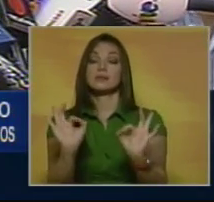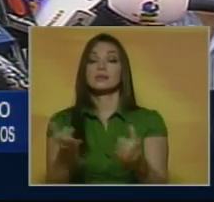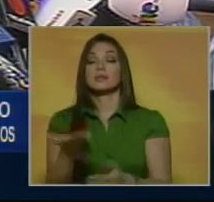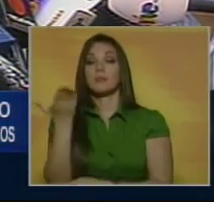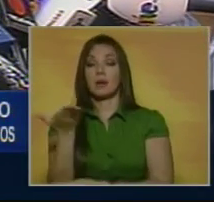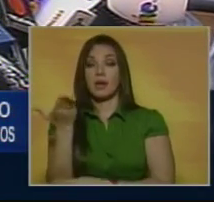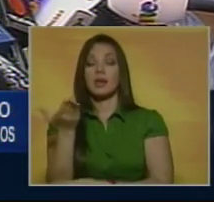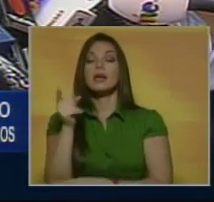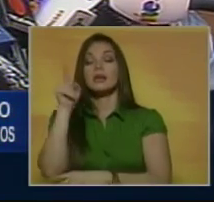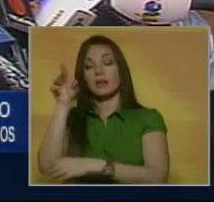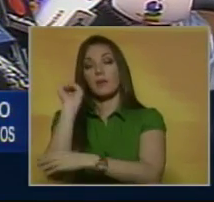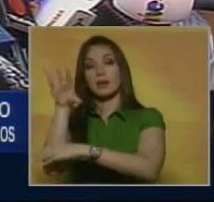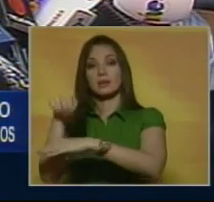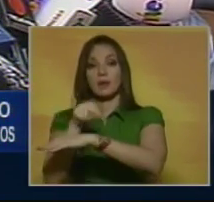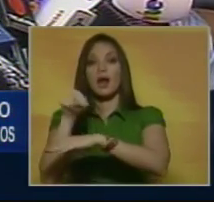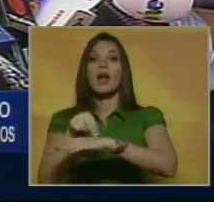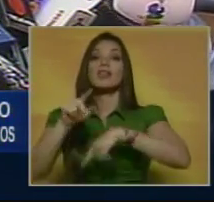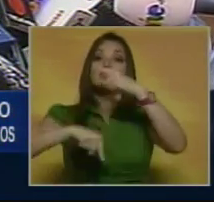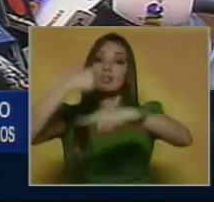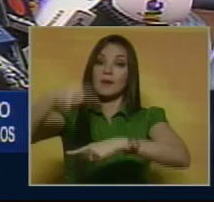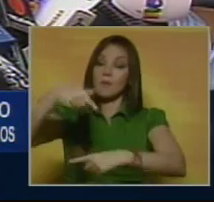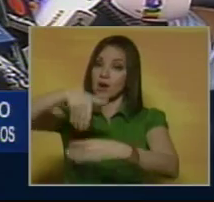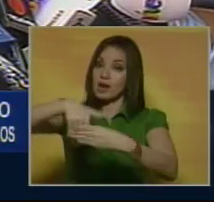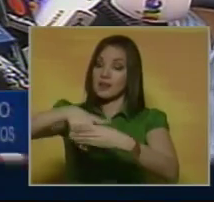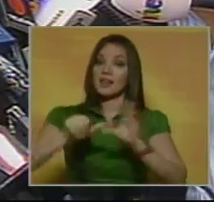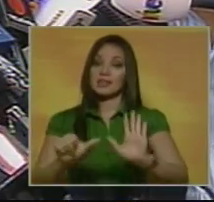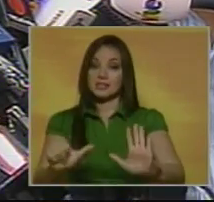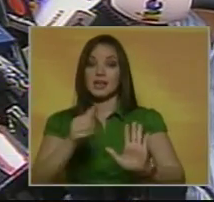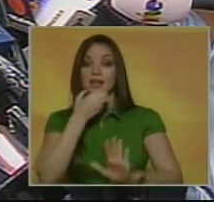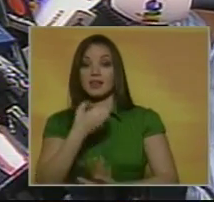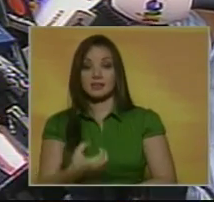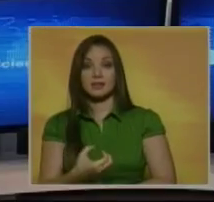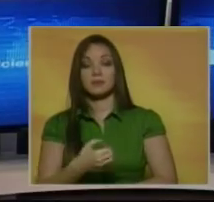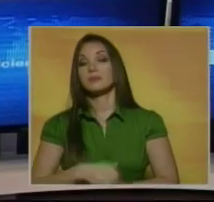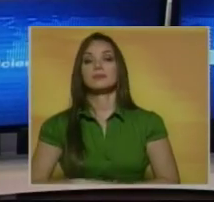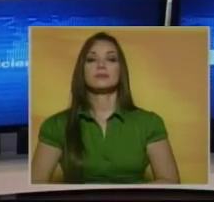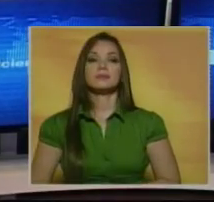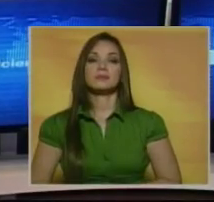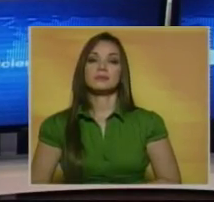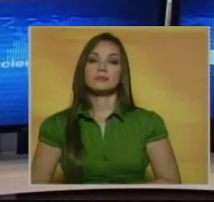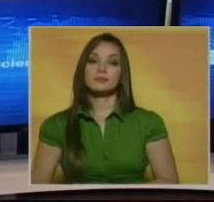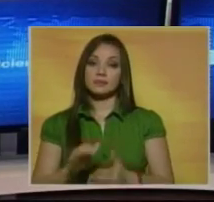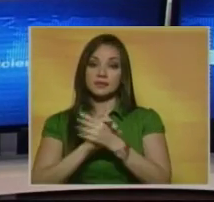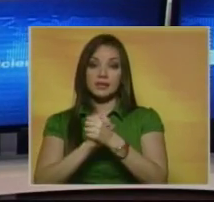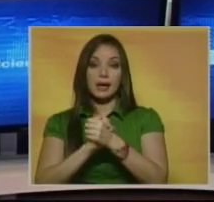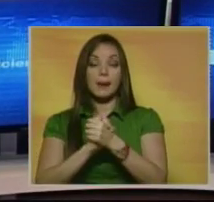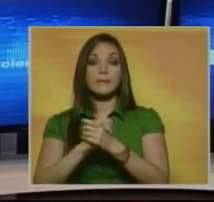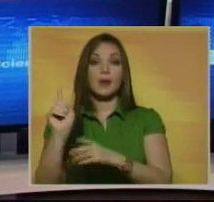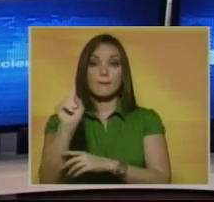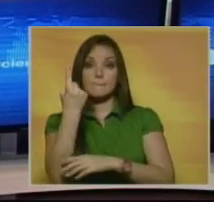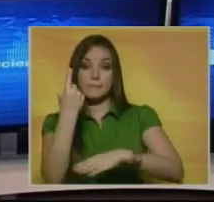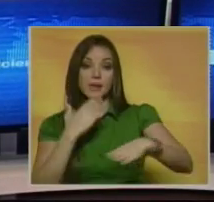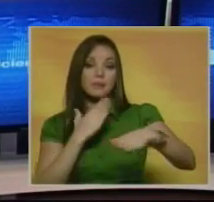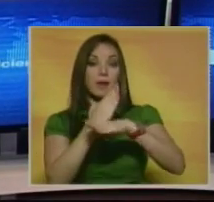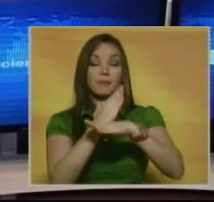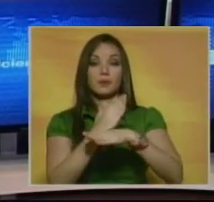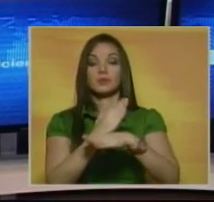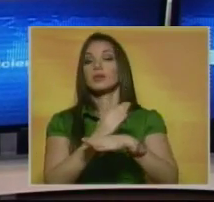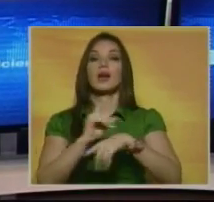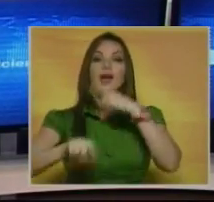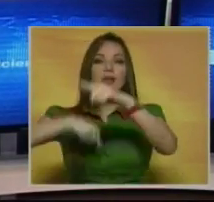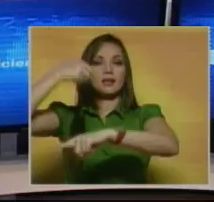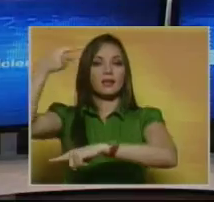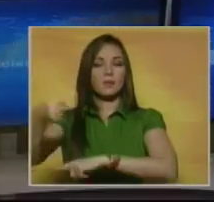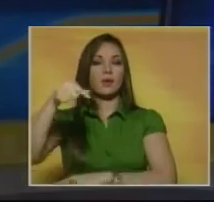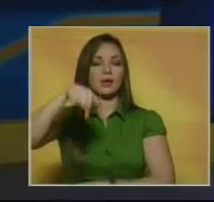Asamblea Nacional luego de las parlamentarias del 6 de diciembre. Bien, amigos, momento de hacer nuestra primera pausa. Y